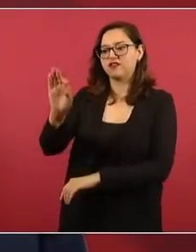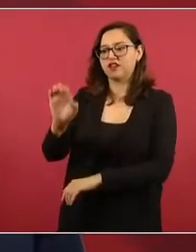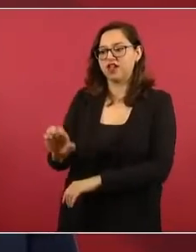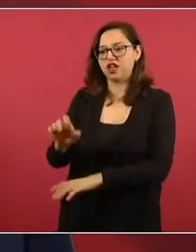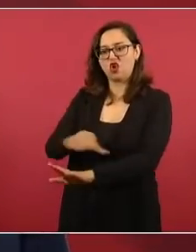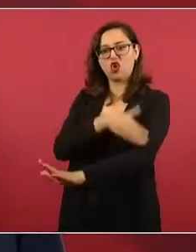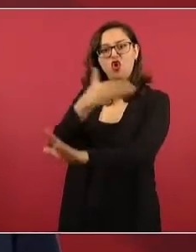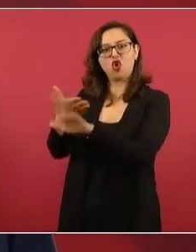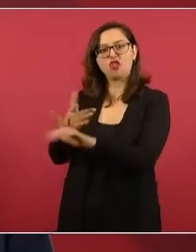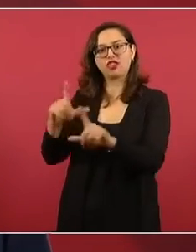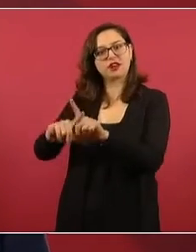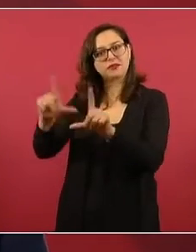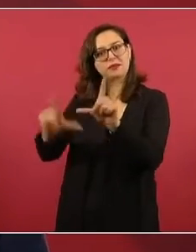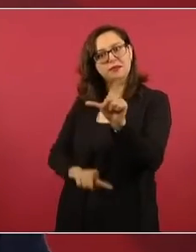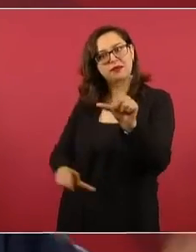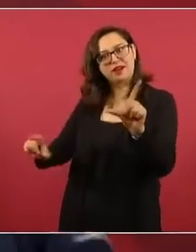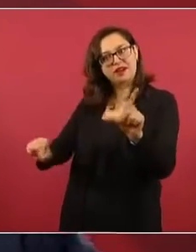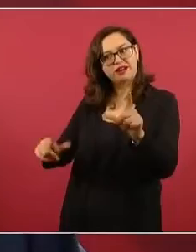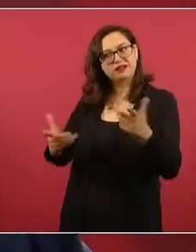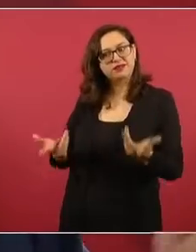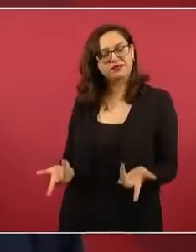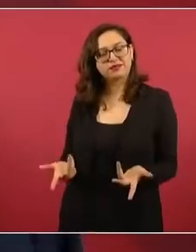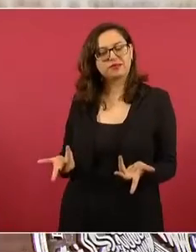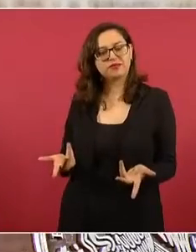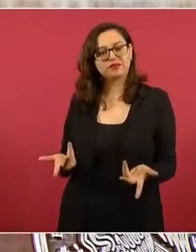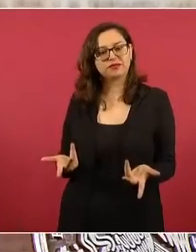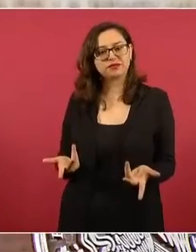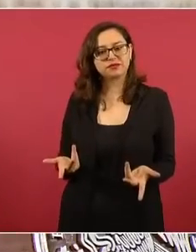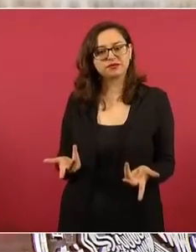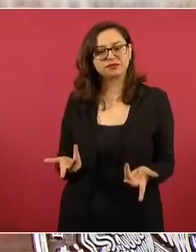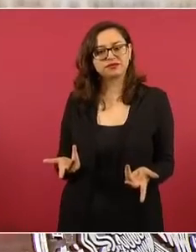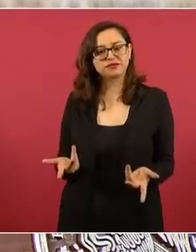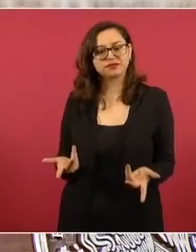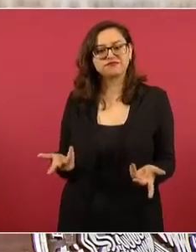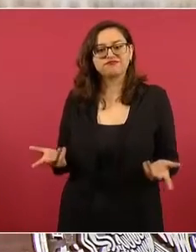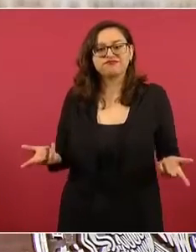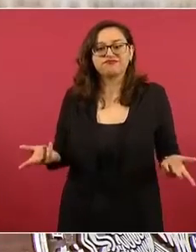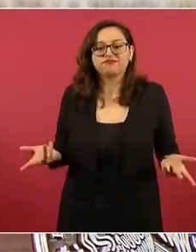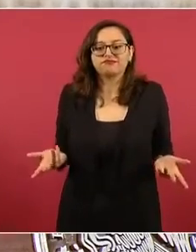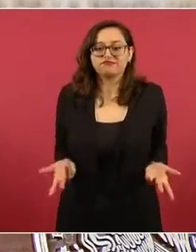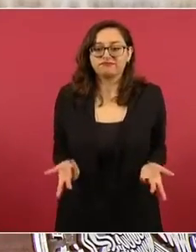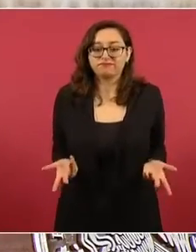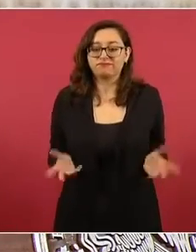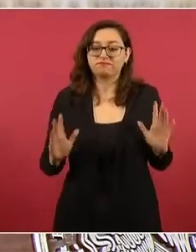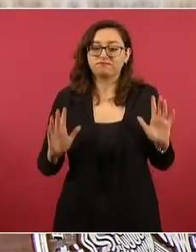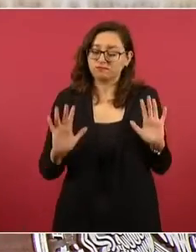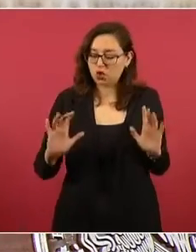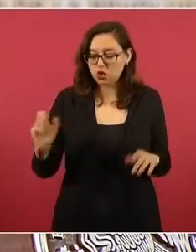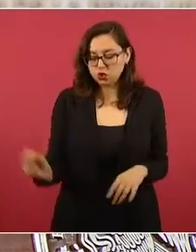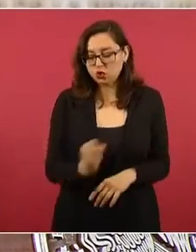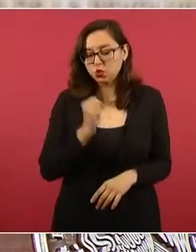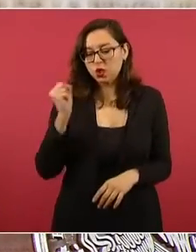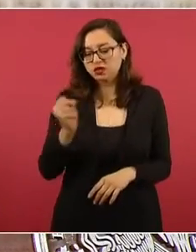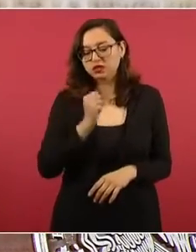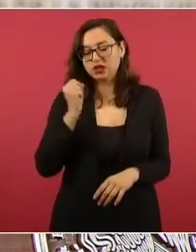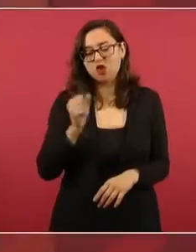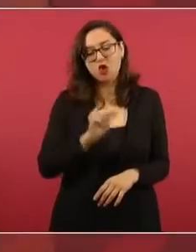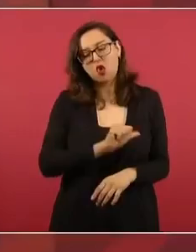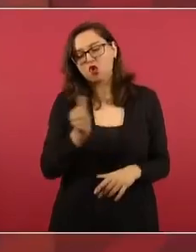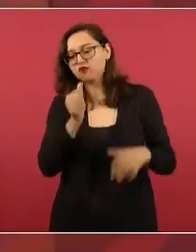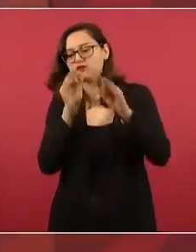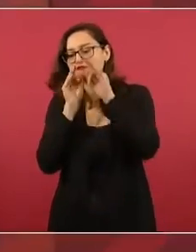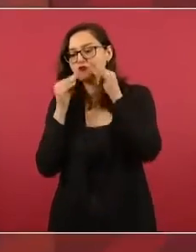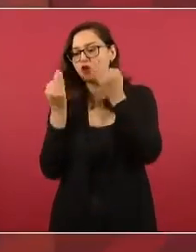pública, a la Comisión Federal de Electricidad. Afortunadamente lo resolvimos,